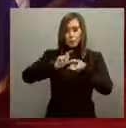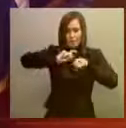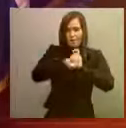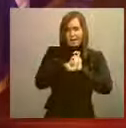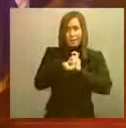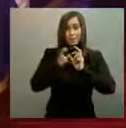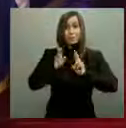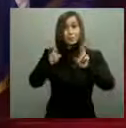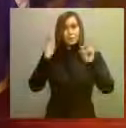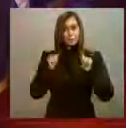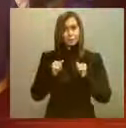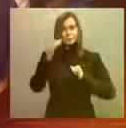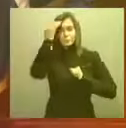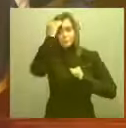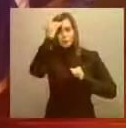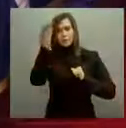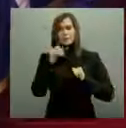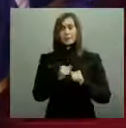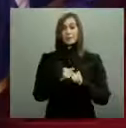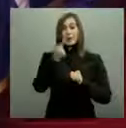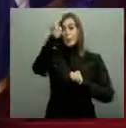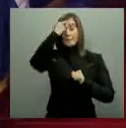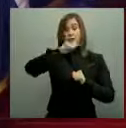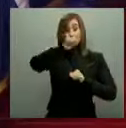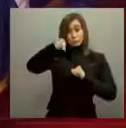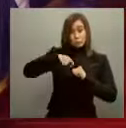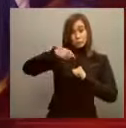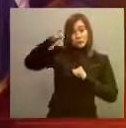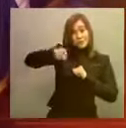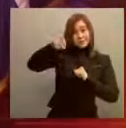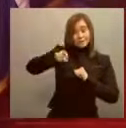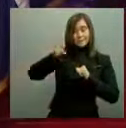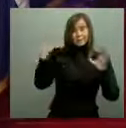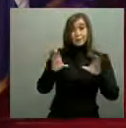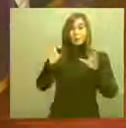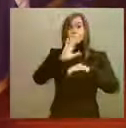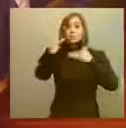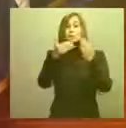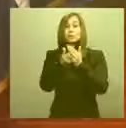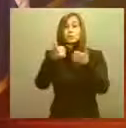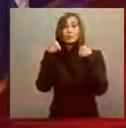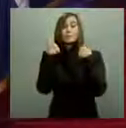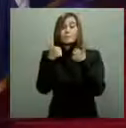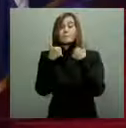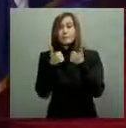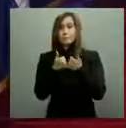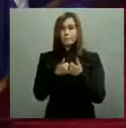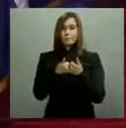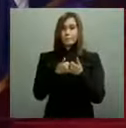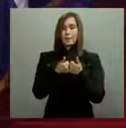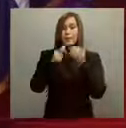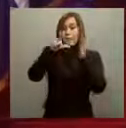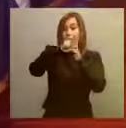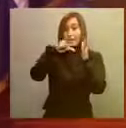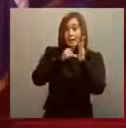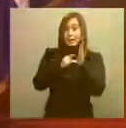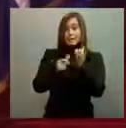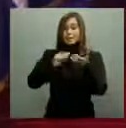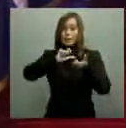estoy consciente, pero debemos hacer las cosas bien para que las reformas que estamos implementando sean irreversibles